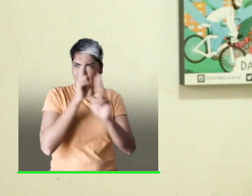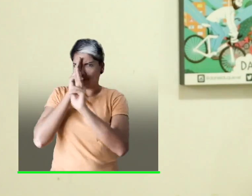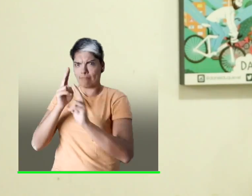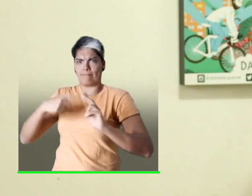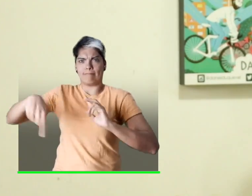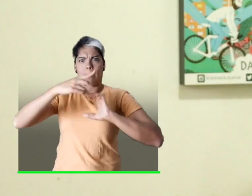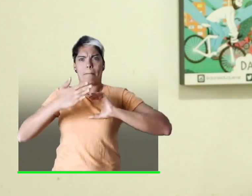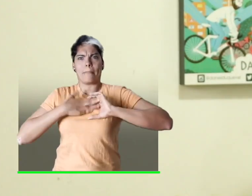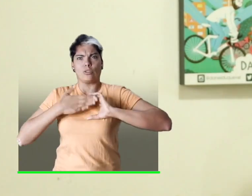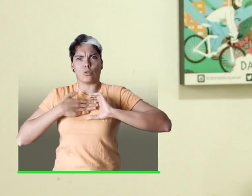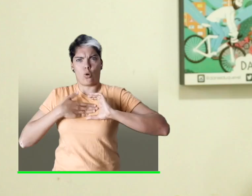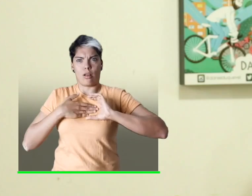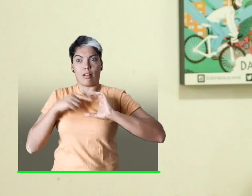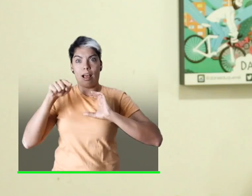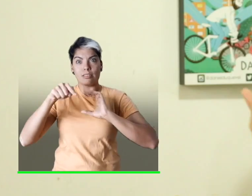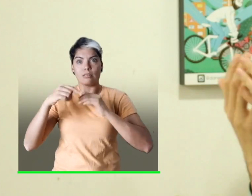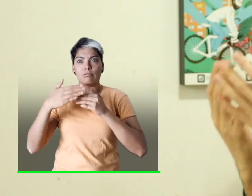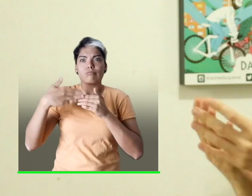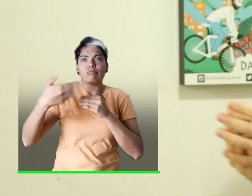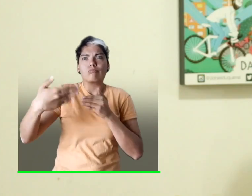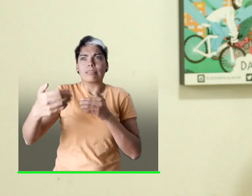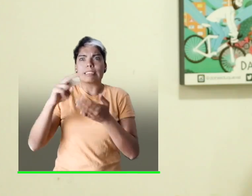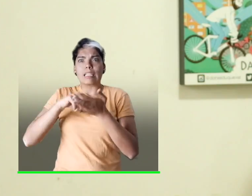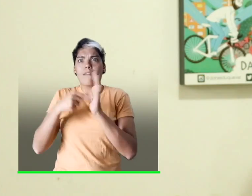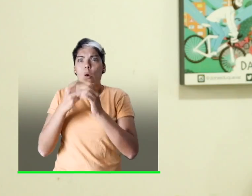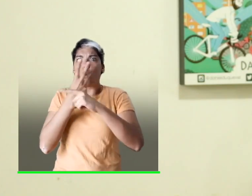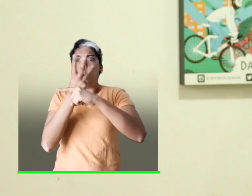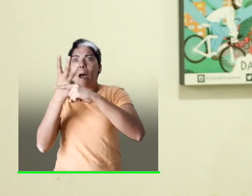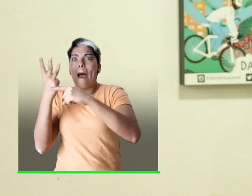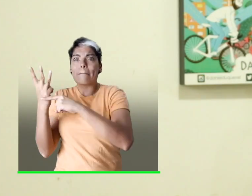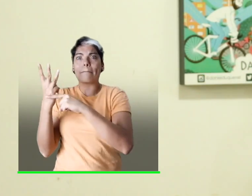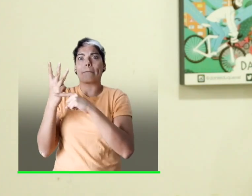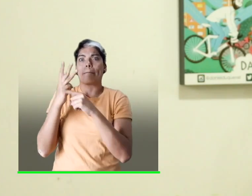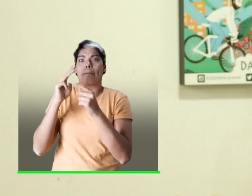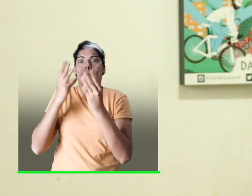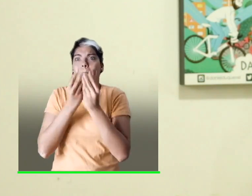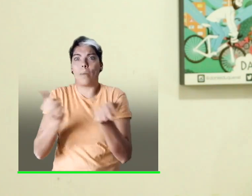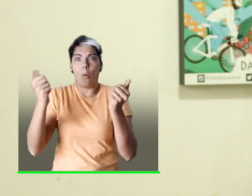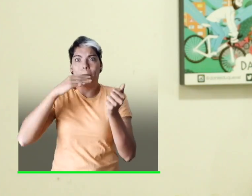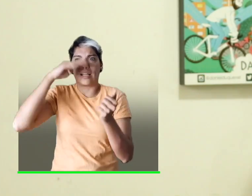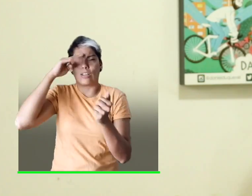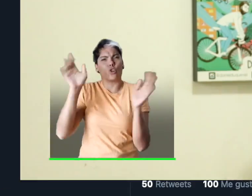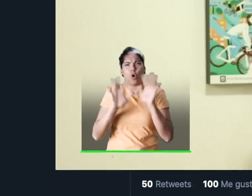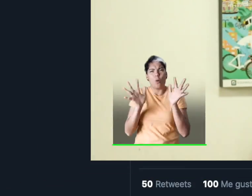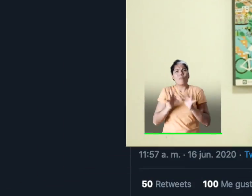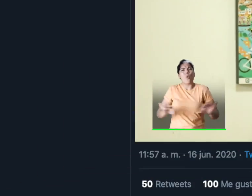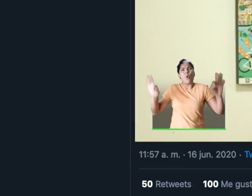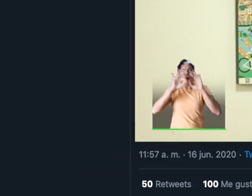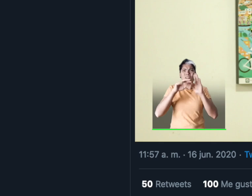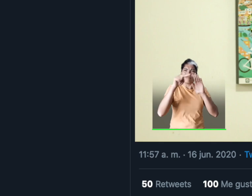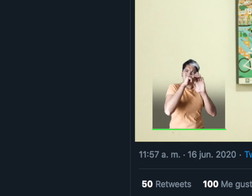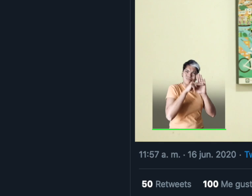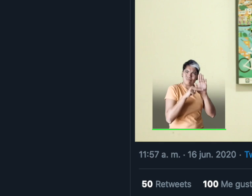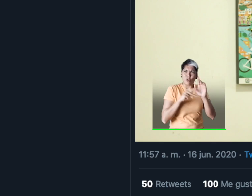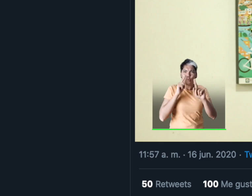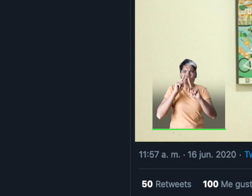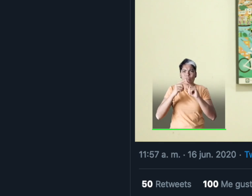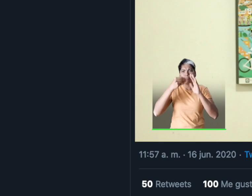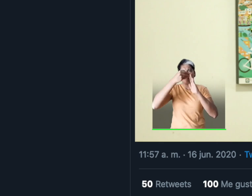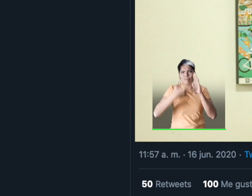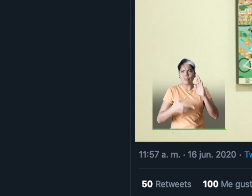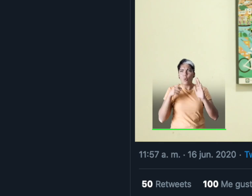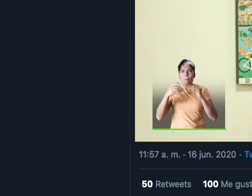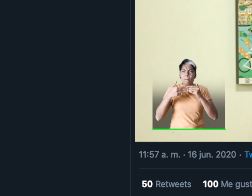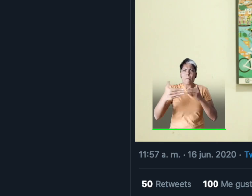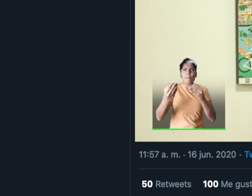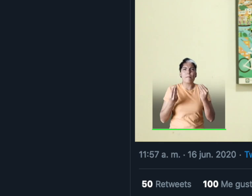Medellín Me Cuida podría seguir operando, siguiendo los estándares internacionales y la ley de la Big Data. No se trata de pedir que eliminen Medellín Me Cuida,